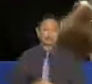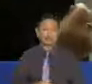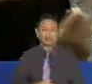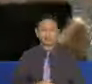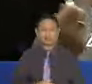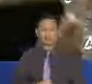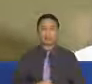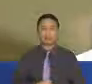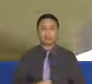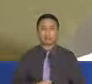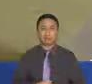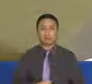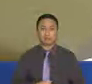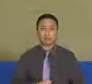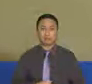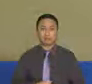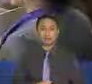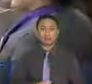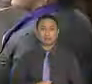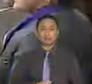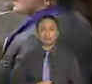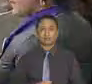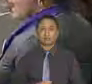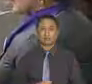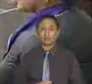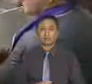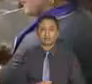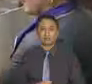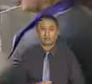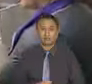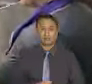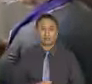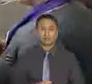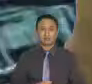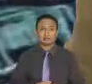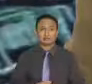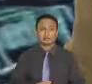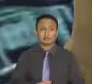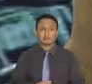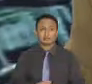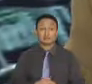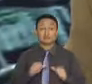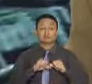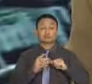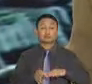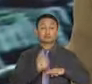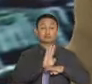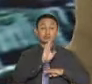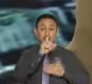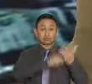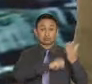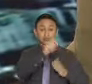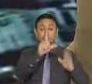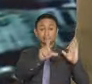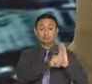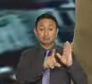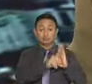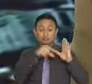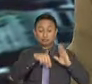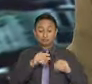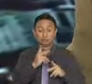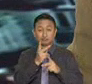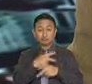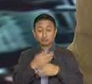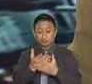las autoridades informó Valeria Navarro asamblea aprobó una ley que busca evitar el retiro